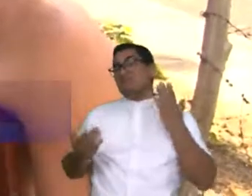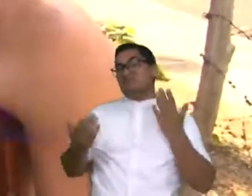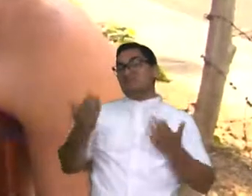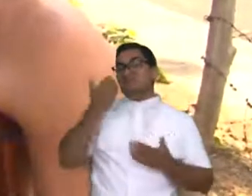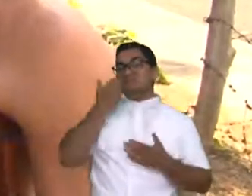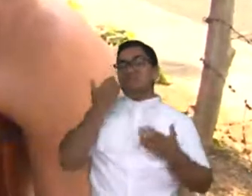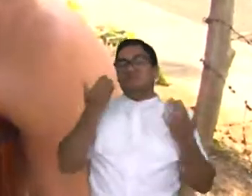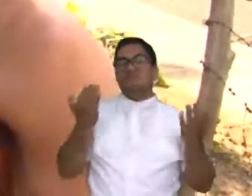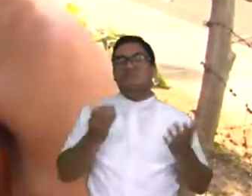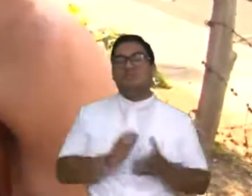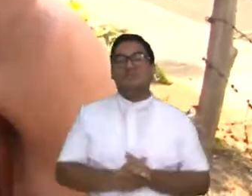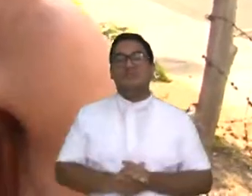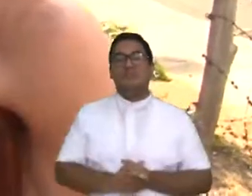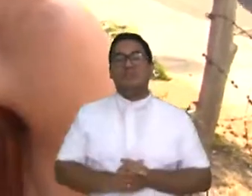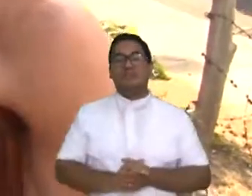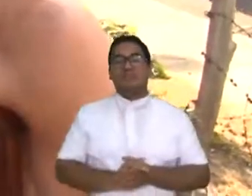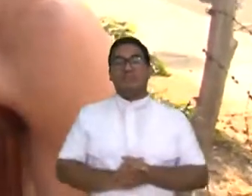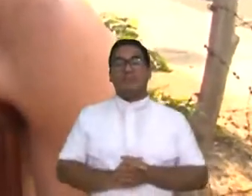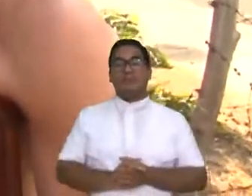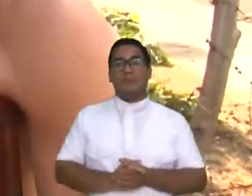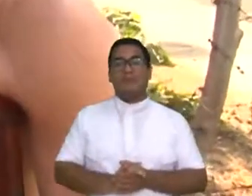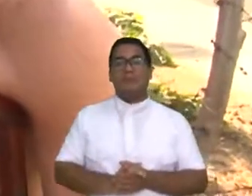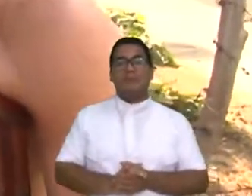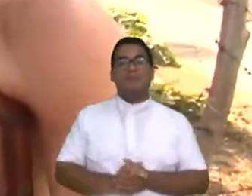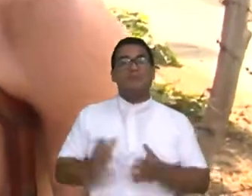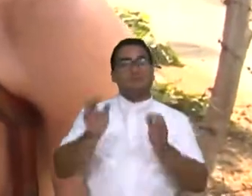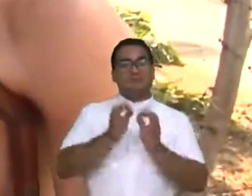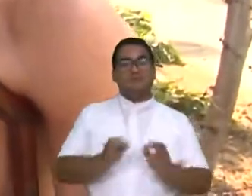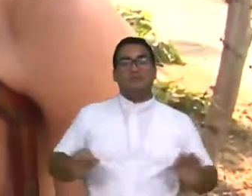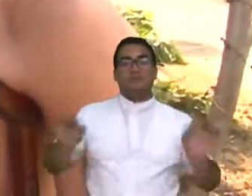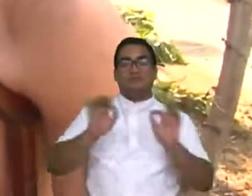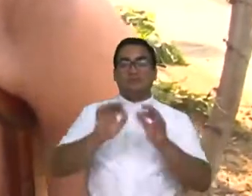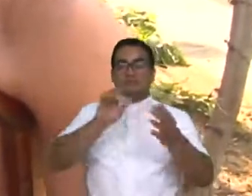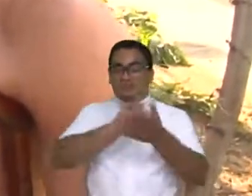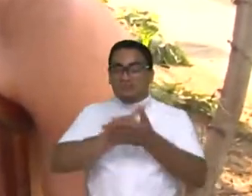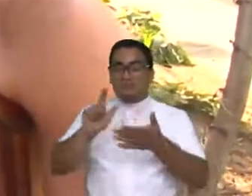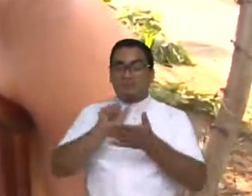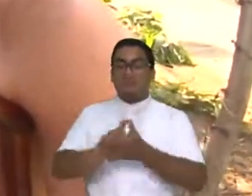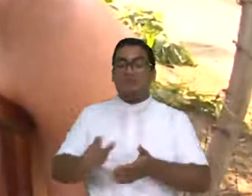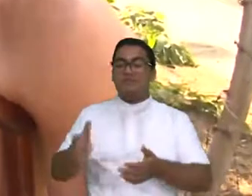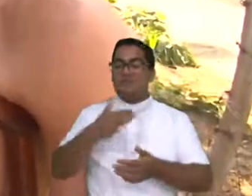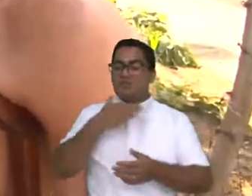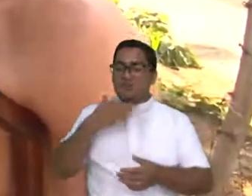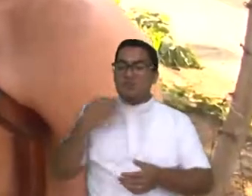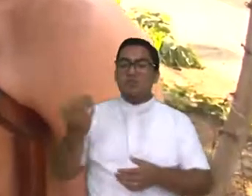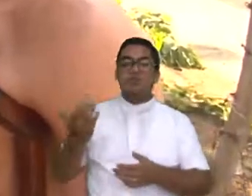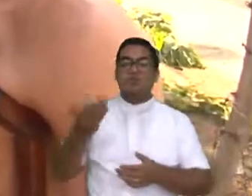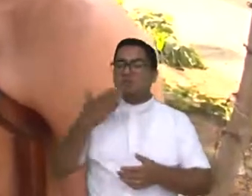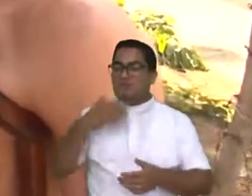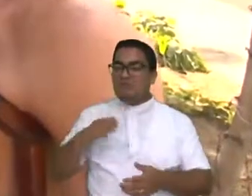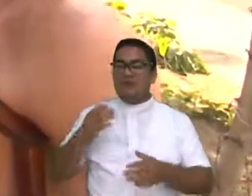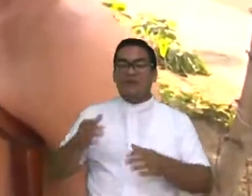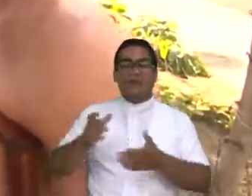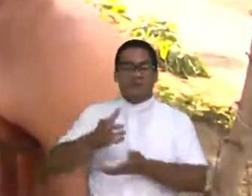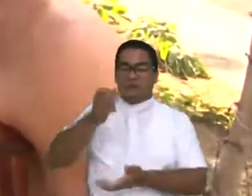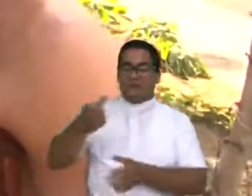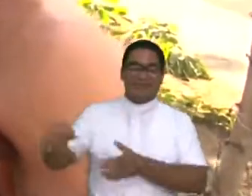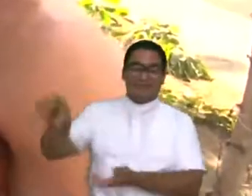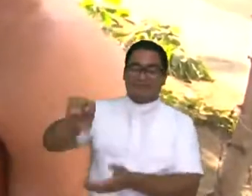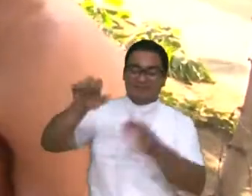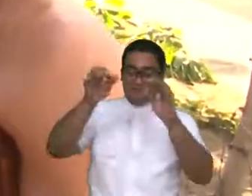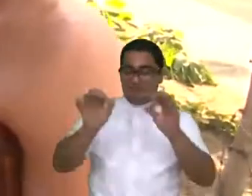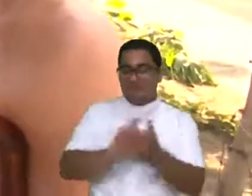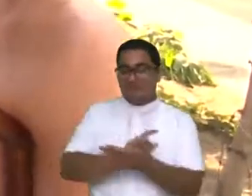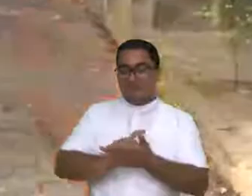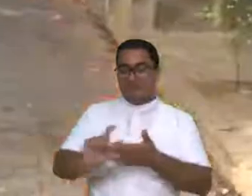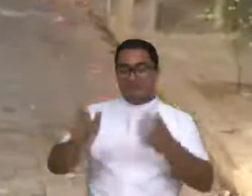que usted hace para eliminar el zancudo? Y ahí limpiar, botar todo lo que no es, las botellas para abajo, todo lo que ustedes